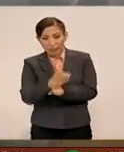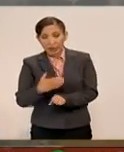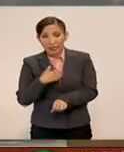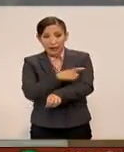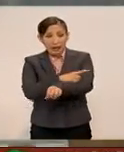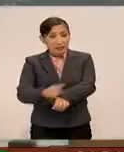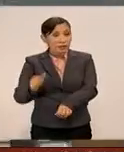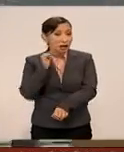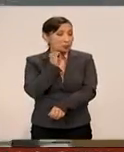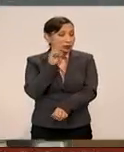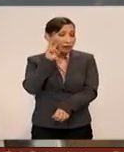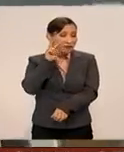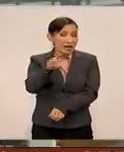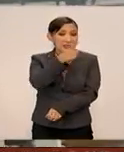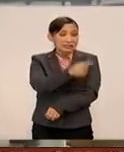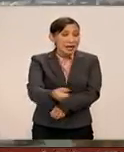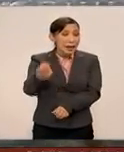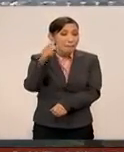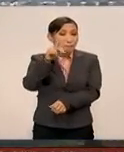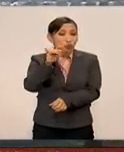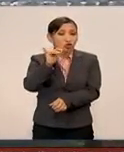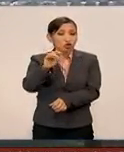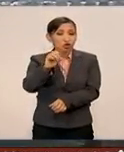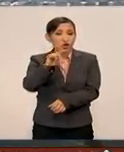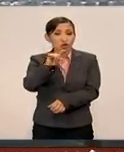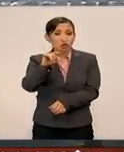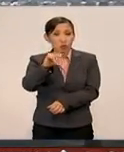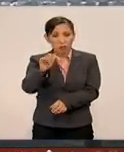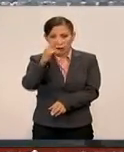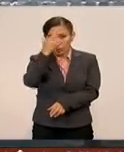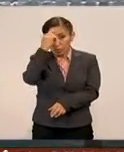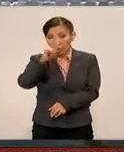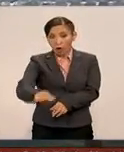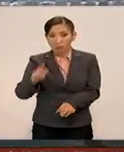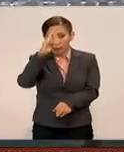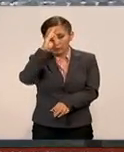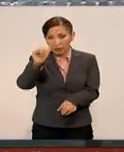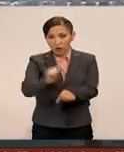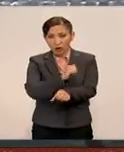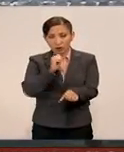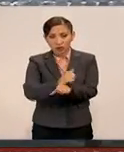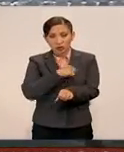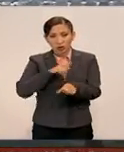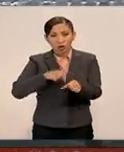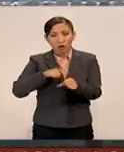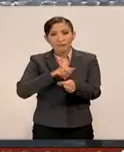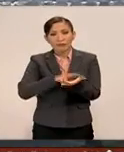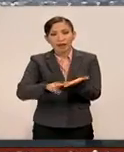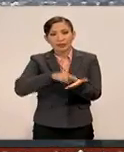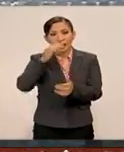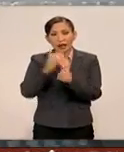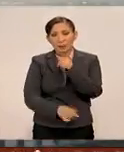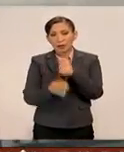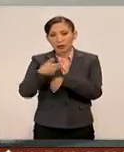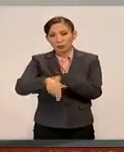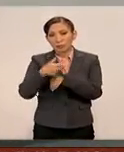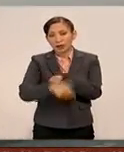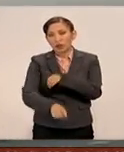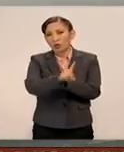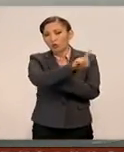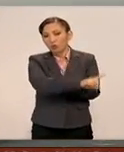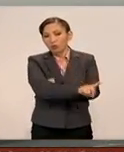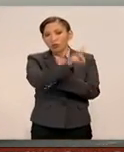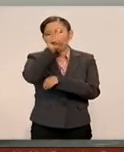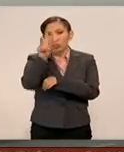delegación Azcapotzalco se registraron 100 puntos de ozono. Le recuerdo que hoy no circulan los vehículos con engomado verde, terminación de placas